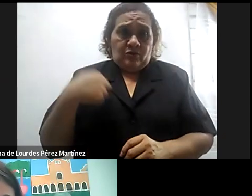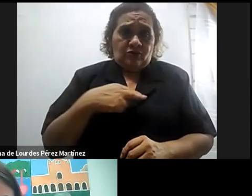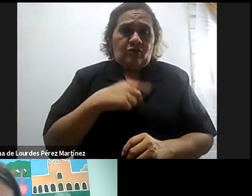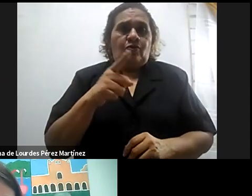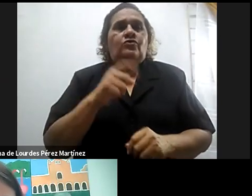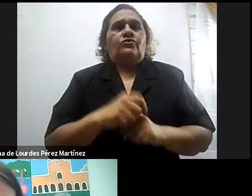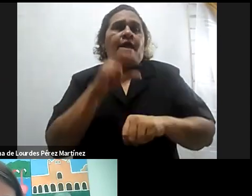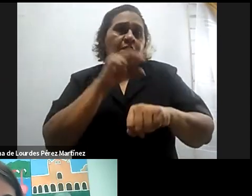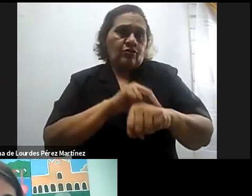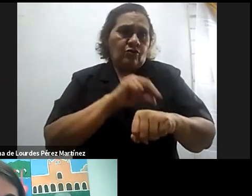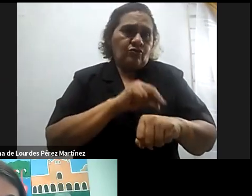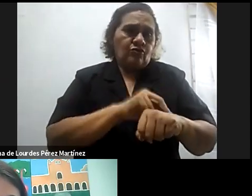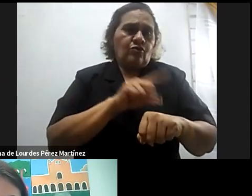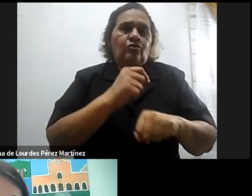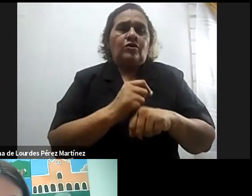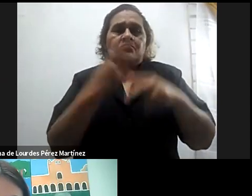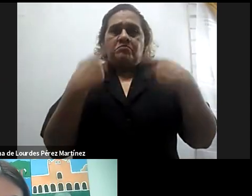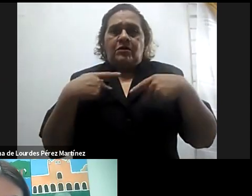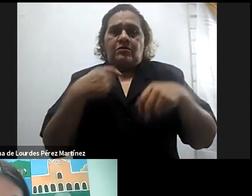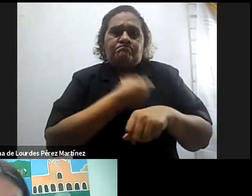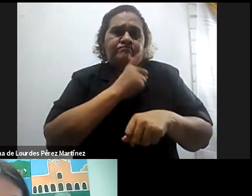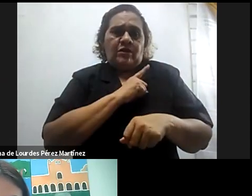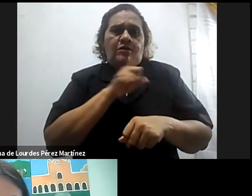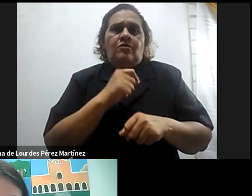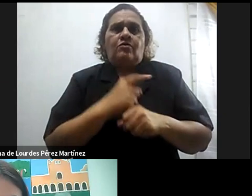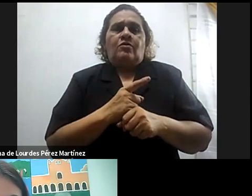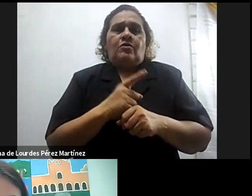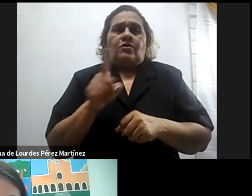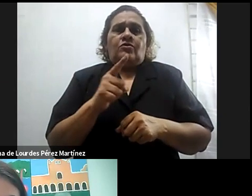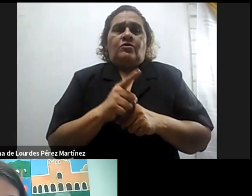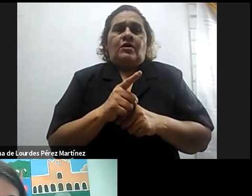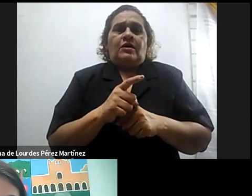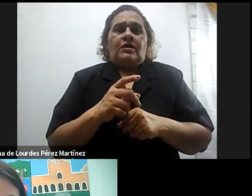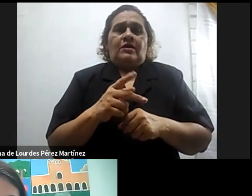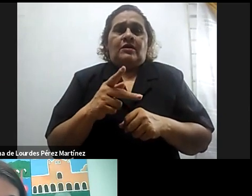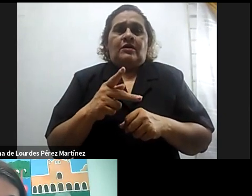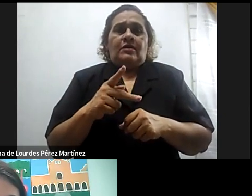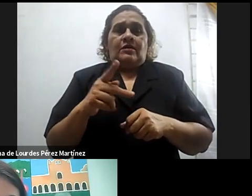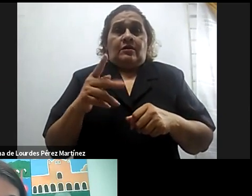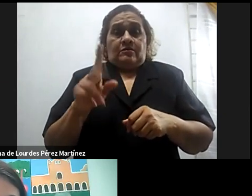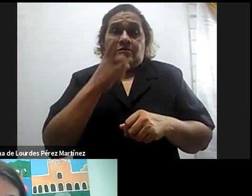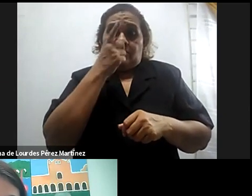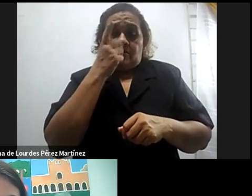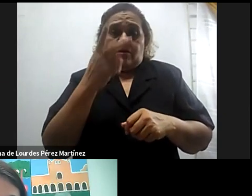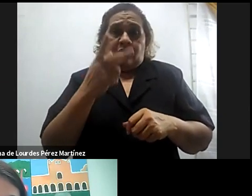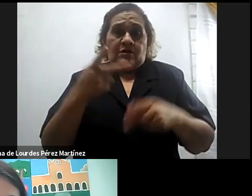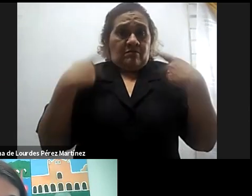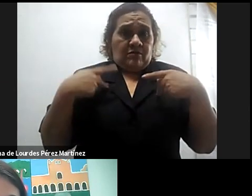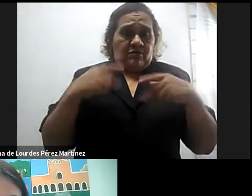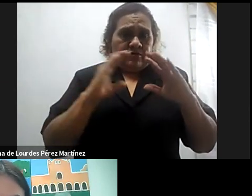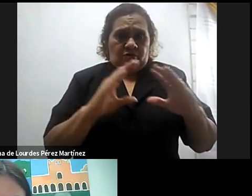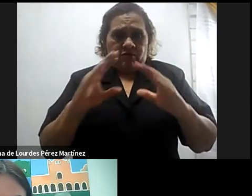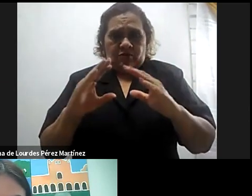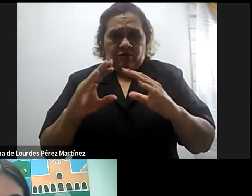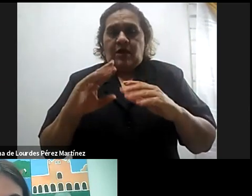por supuesto, el equipo de salud, pues tiene derecho a exigirle a sus pacientes que se cuiden, pero los pacientes, ¿no? Cuando